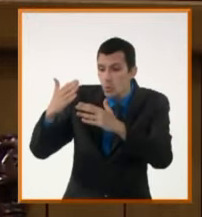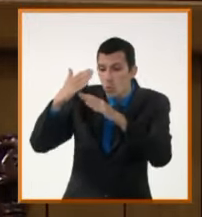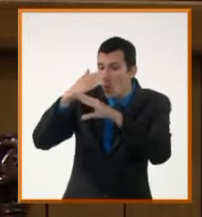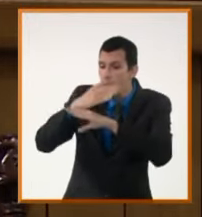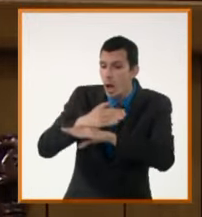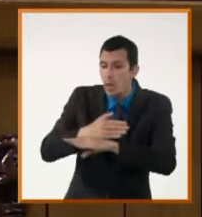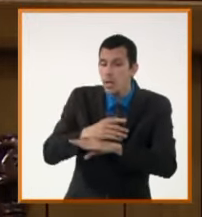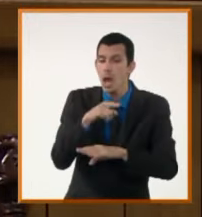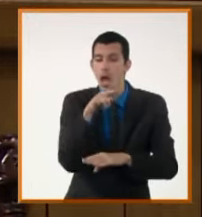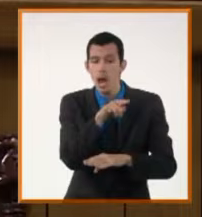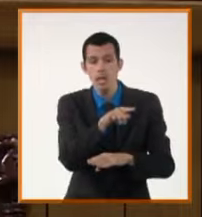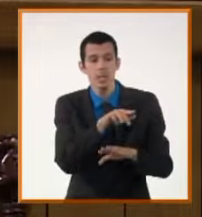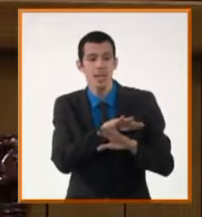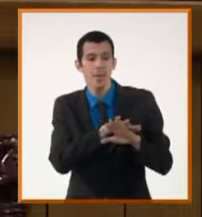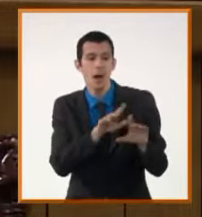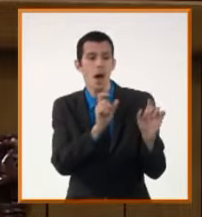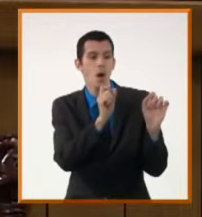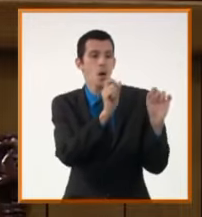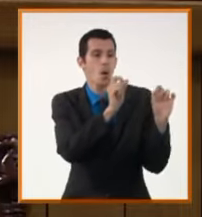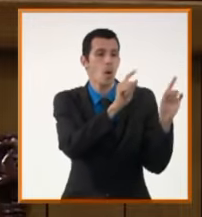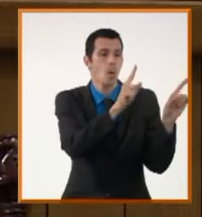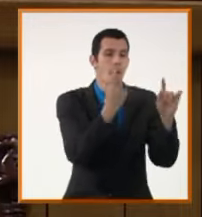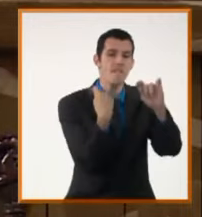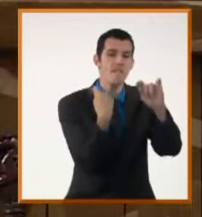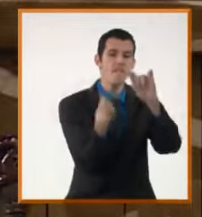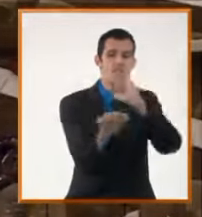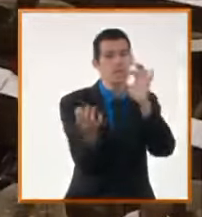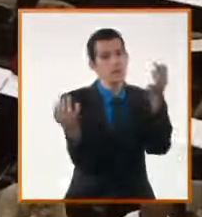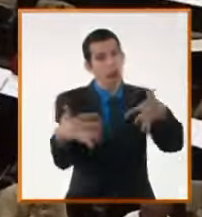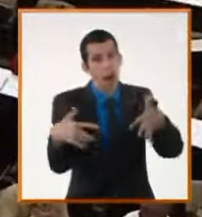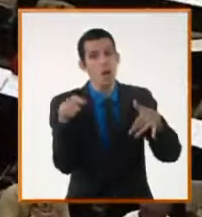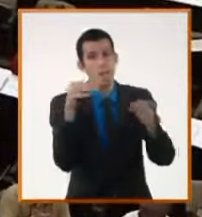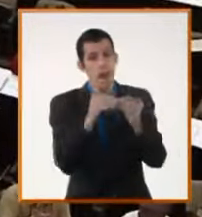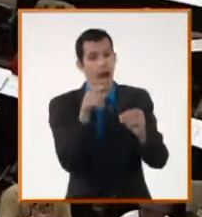pueblo. A eso es lo que le tenemos que ir arriba.